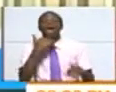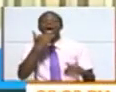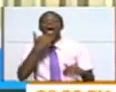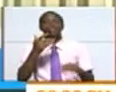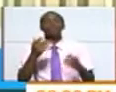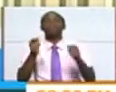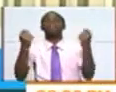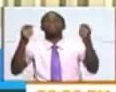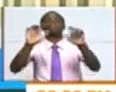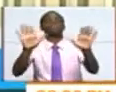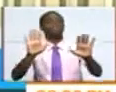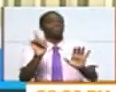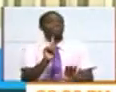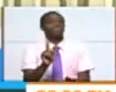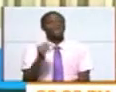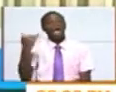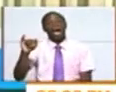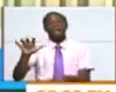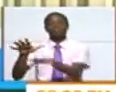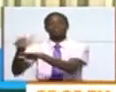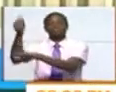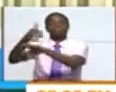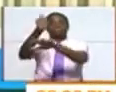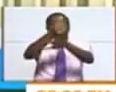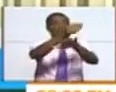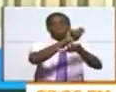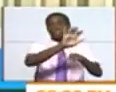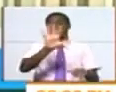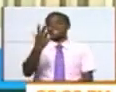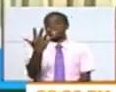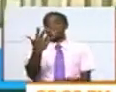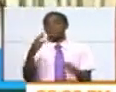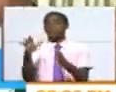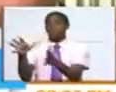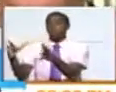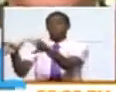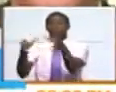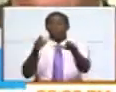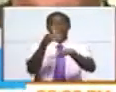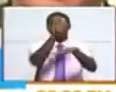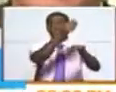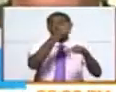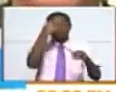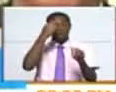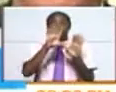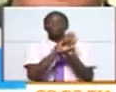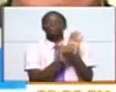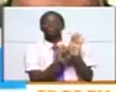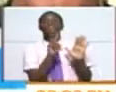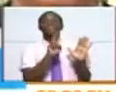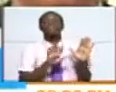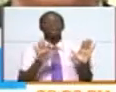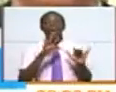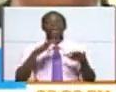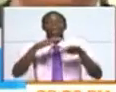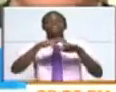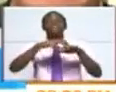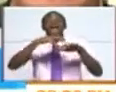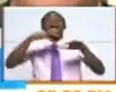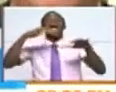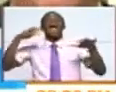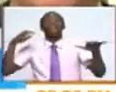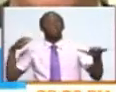de convocarlos, hay 5 poderes, es que hay que estudiar las cosas. Hay 5 poderes en la Constitución venezolana aprobada mayoritariamente